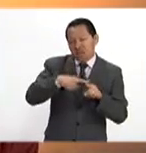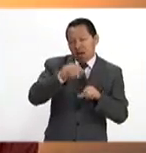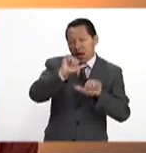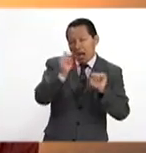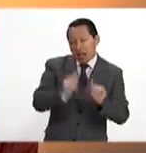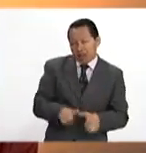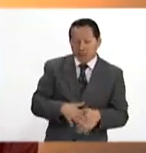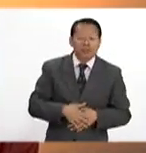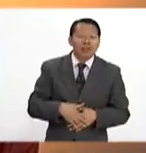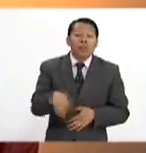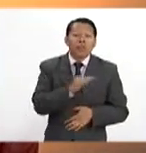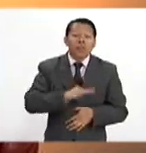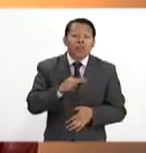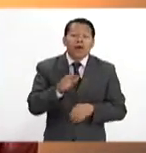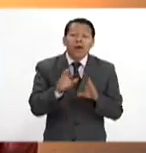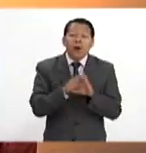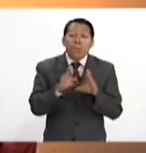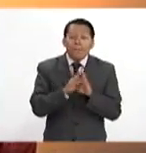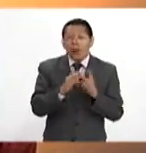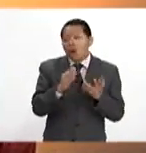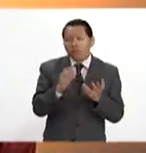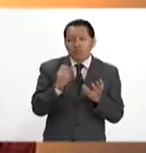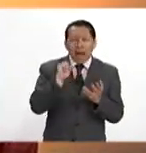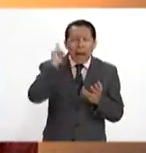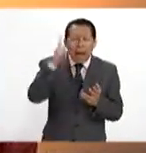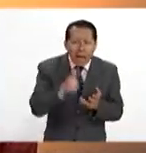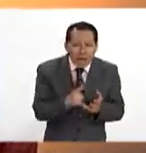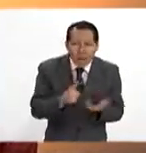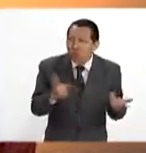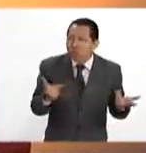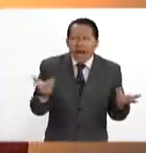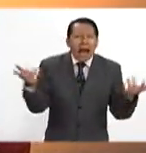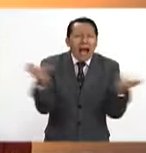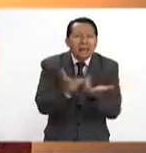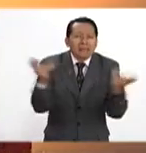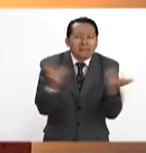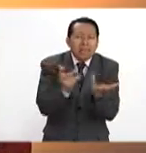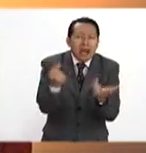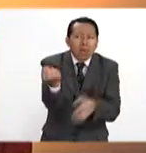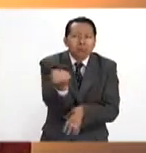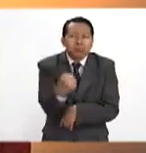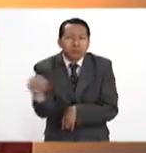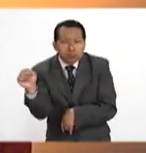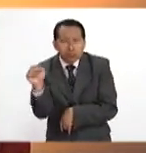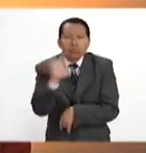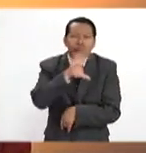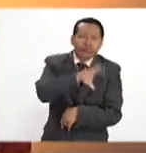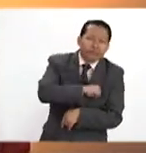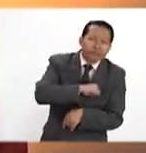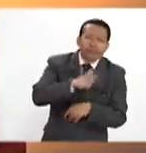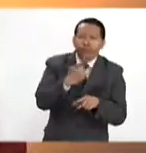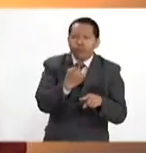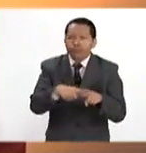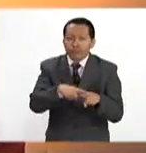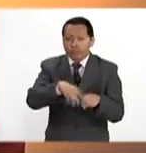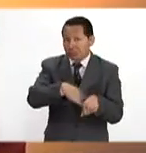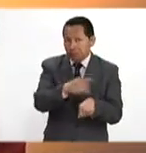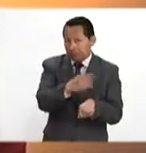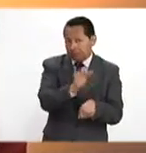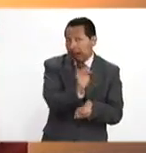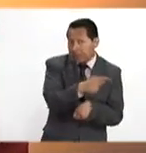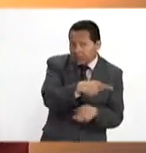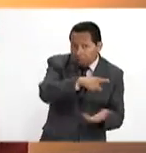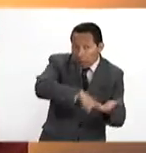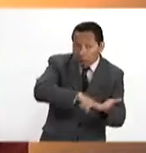momento dado alguna afición o alguna habilidad que tengan por ahí que hasta el momento no la han